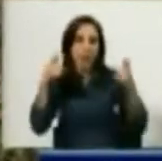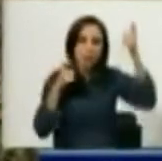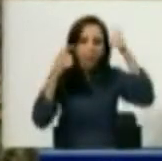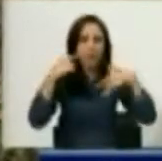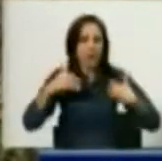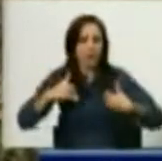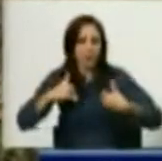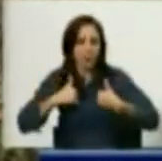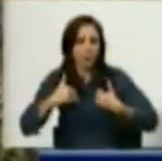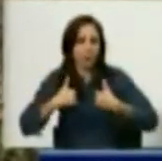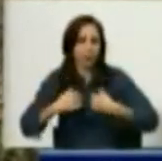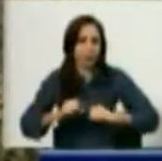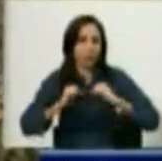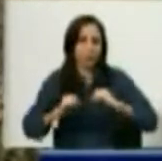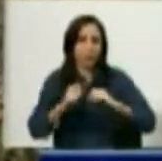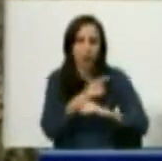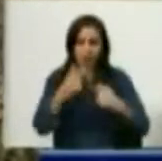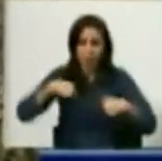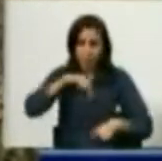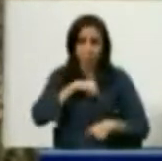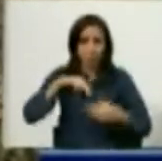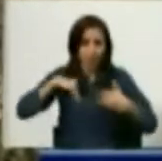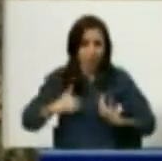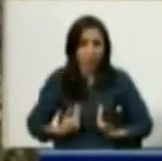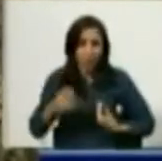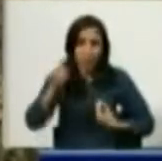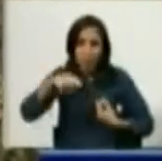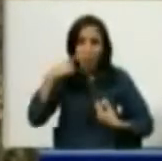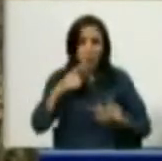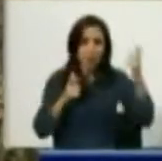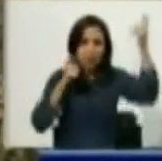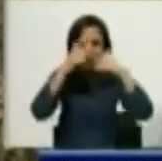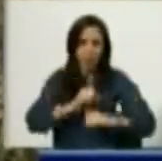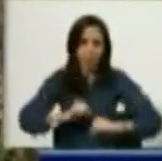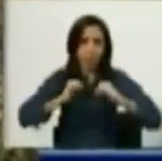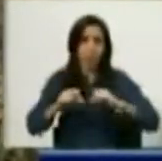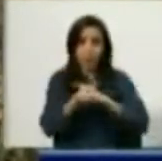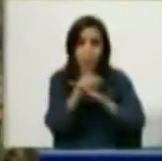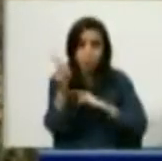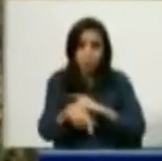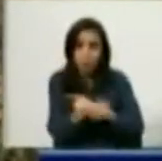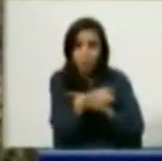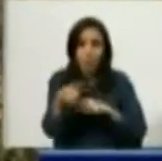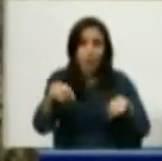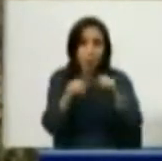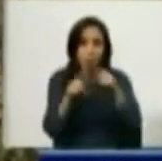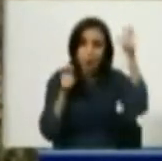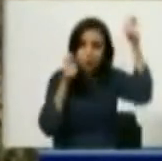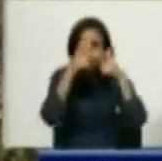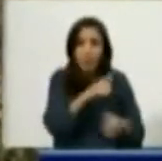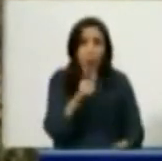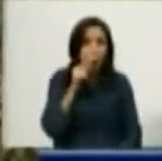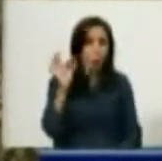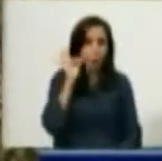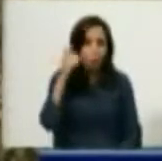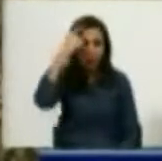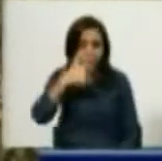y sabía que uno no se podía cansar Tú también eres Chávez mujer venezolana